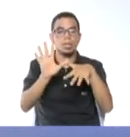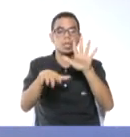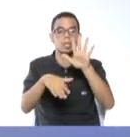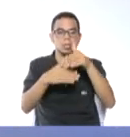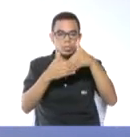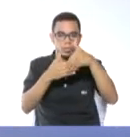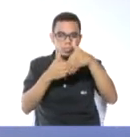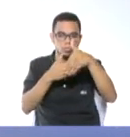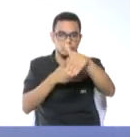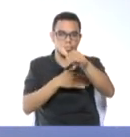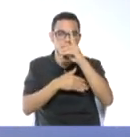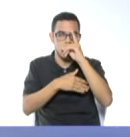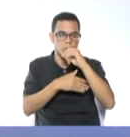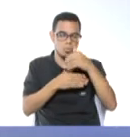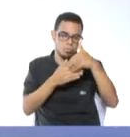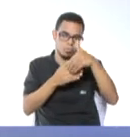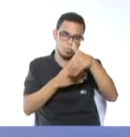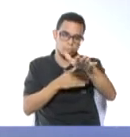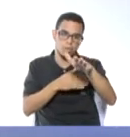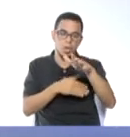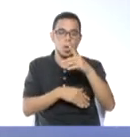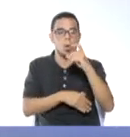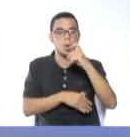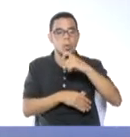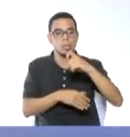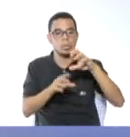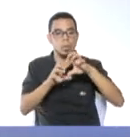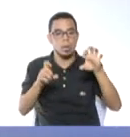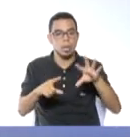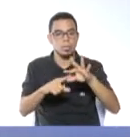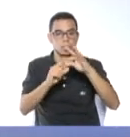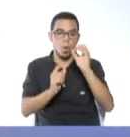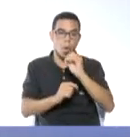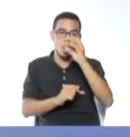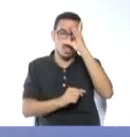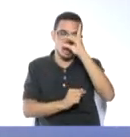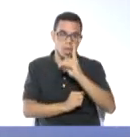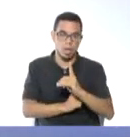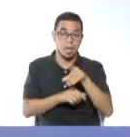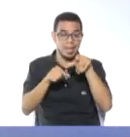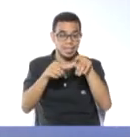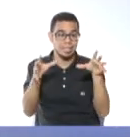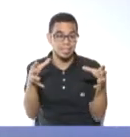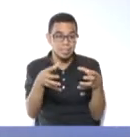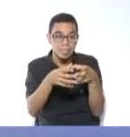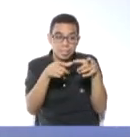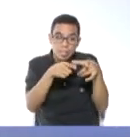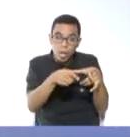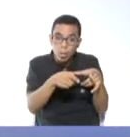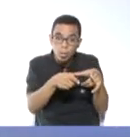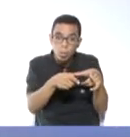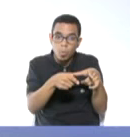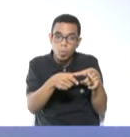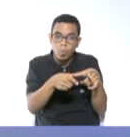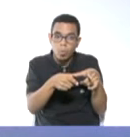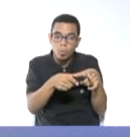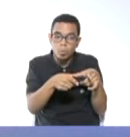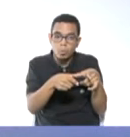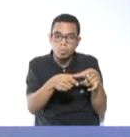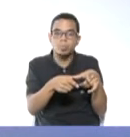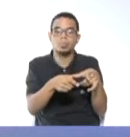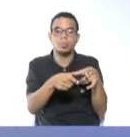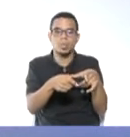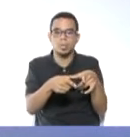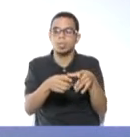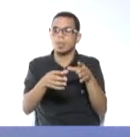en adelante con necesidades educativas especiales y o con discapacidad. Ellos son ubicados en especialidades